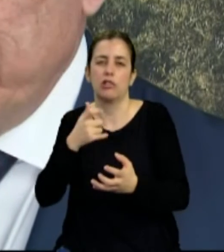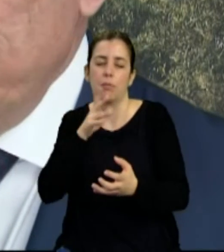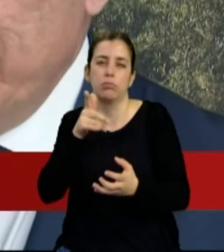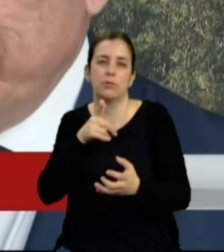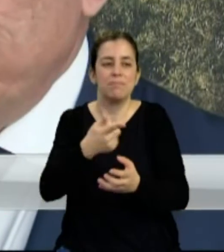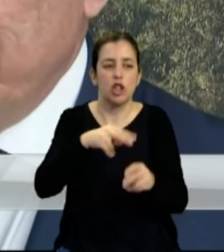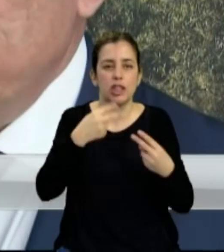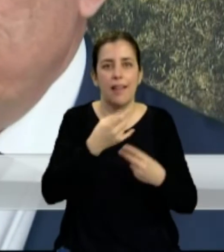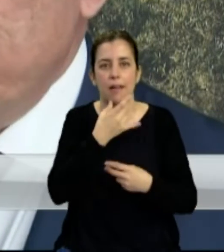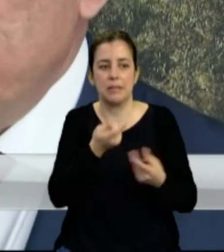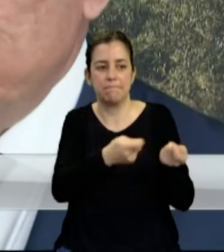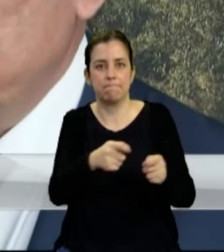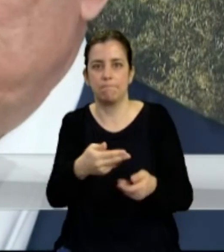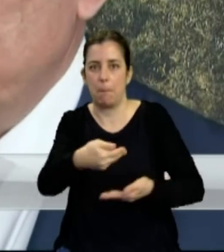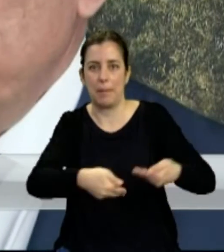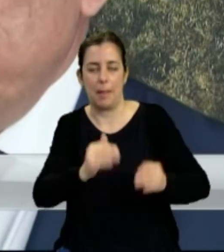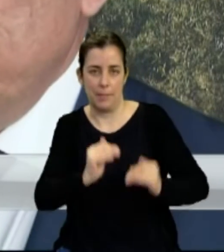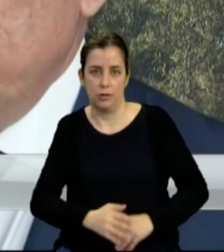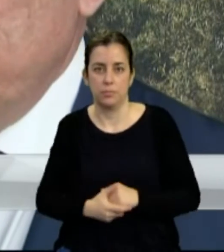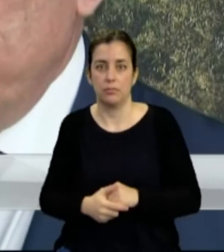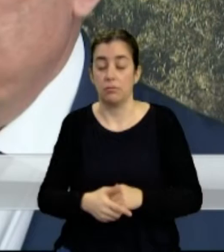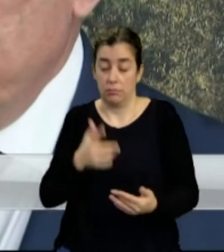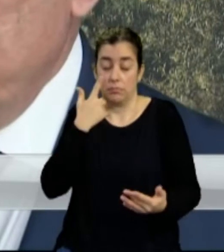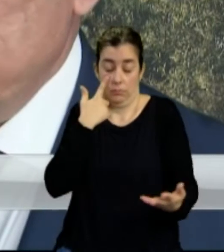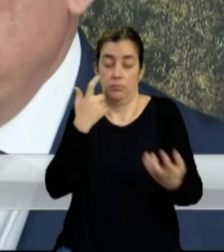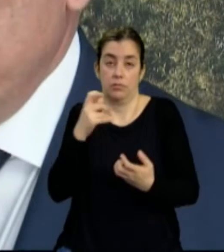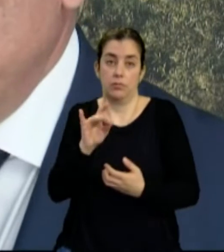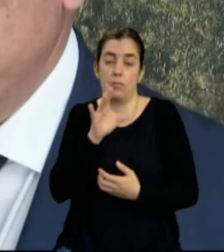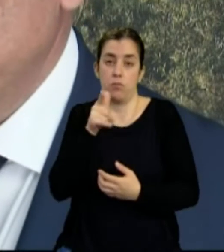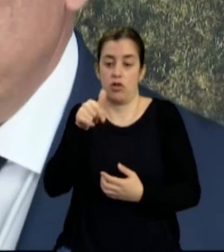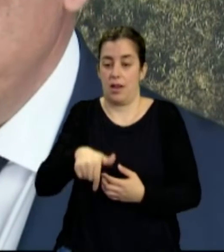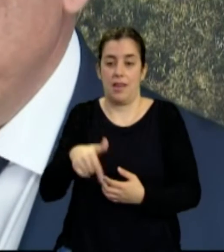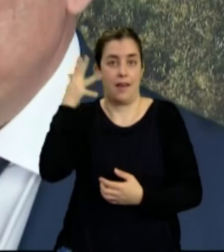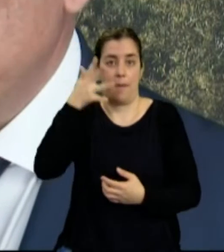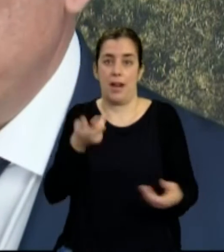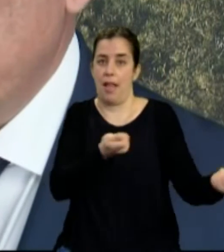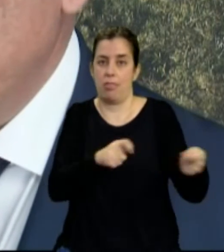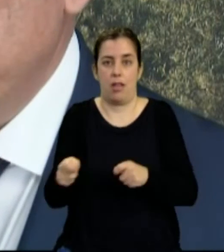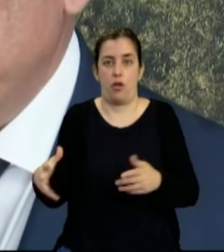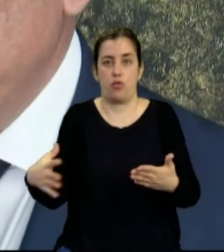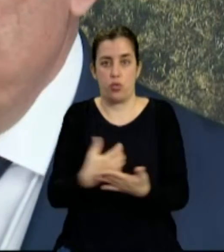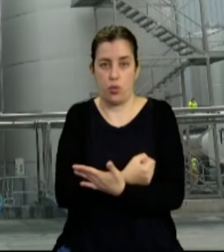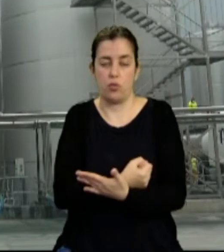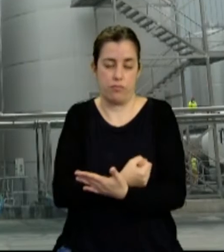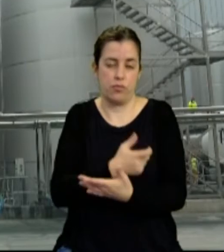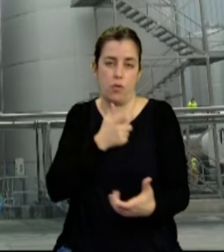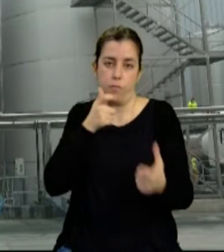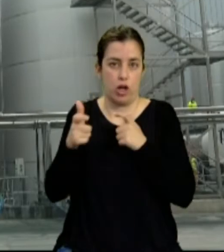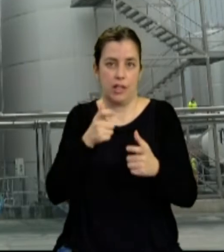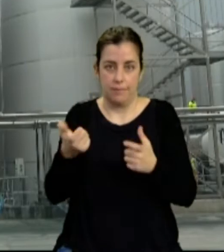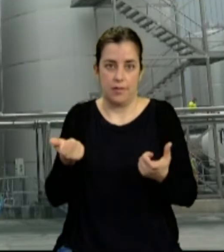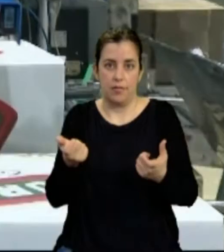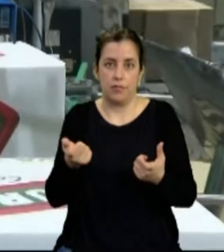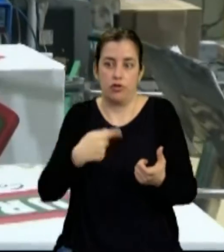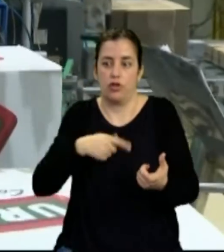prueba está que cierra Navarra todo, y la verdad que las quejas son mayorías, por aclamación se está pidiendo